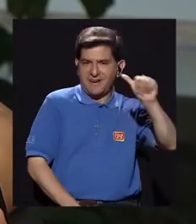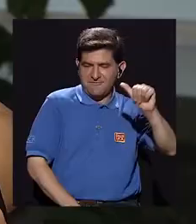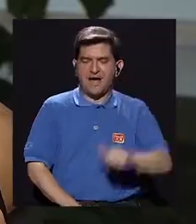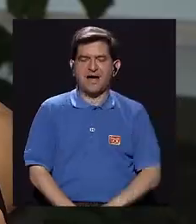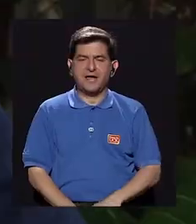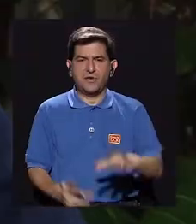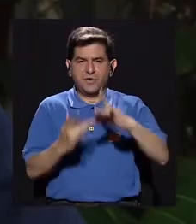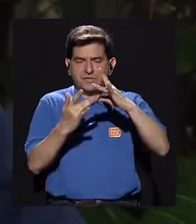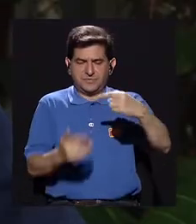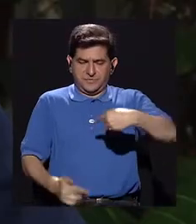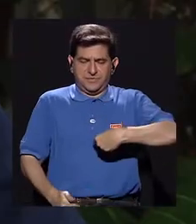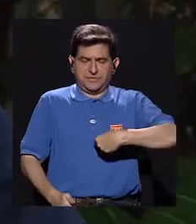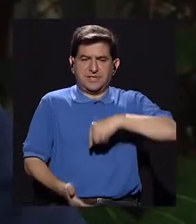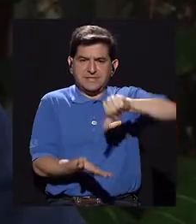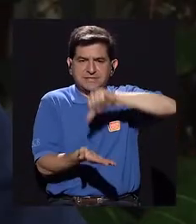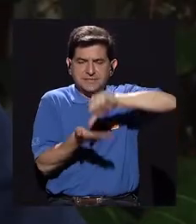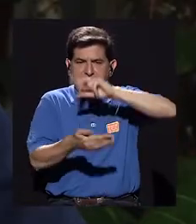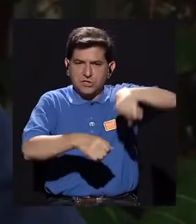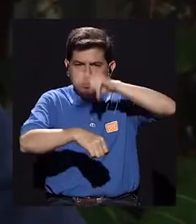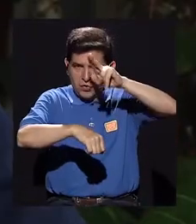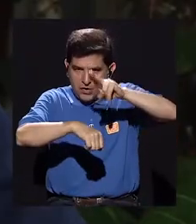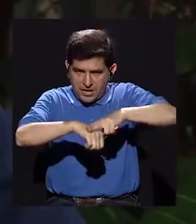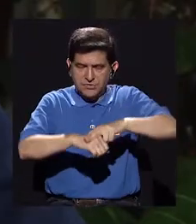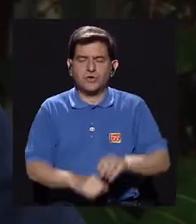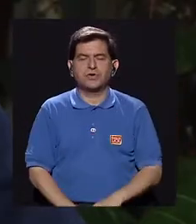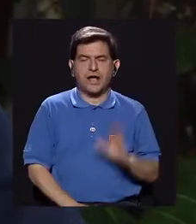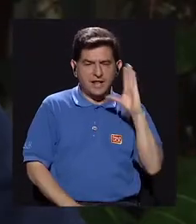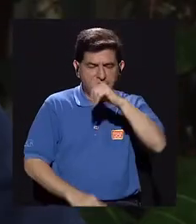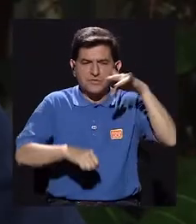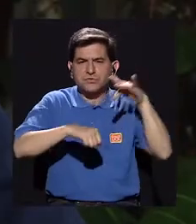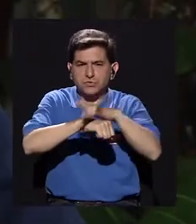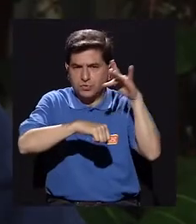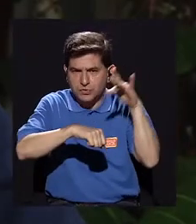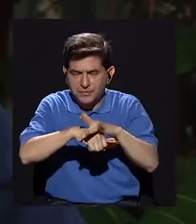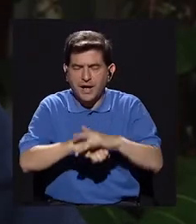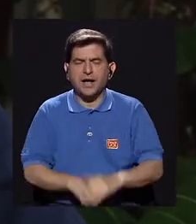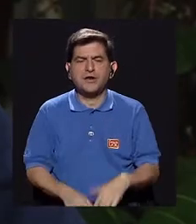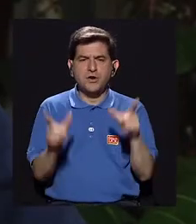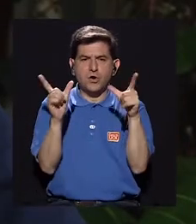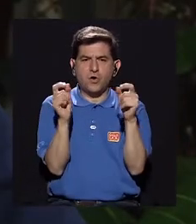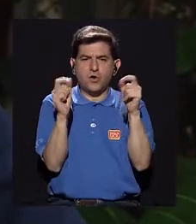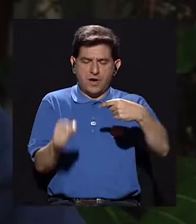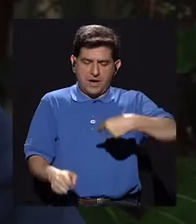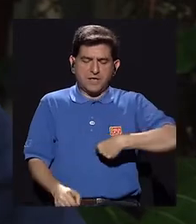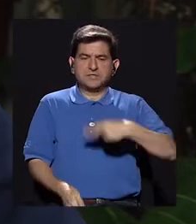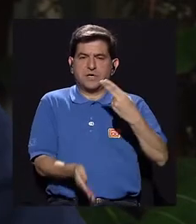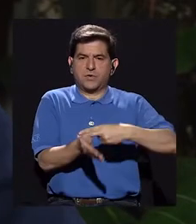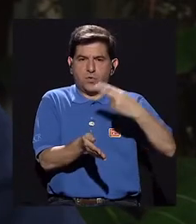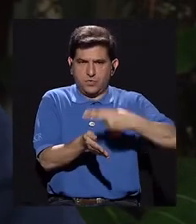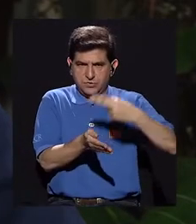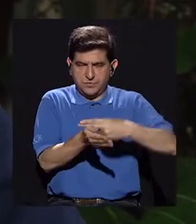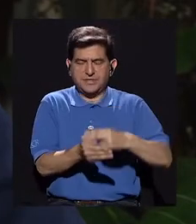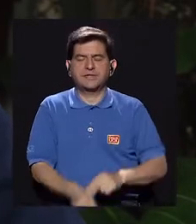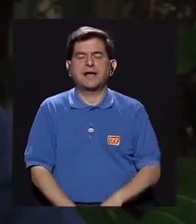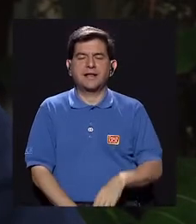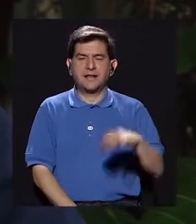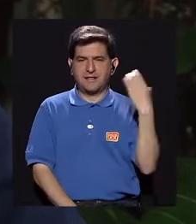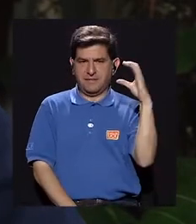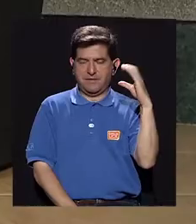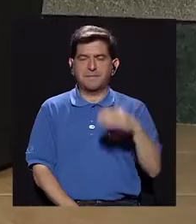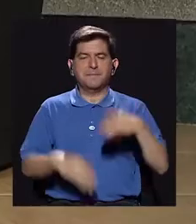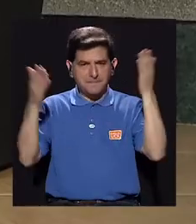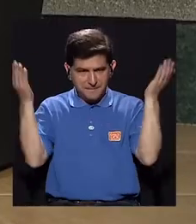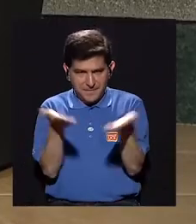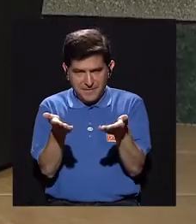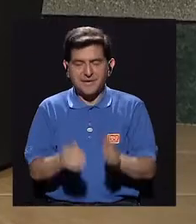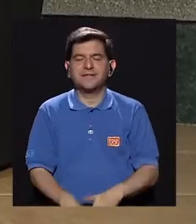Andrea Alfaro, gastroenteróloga del Centro Nacional de Detección Temprana del Cáncer Gástrico del Hospital Max